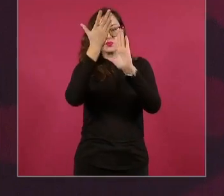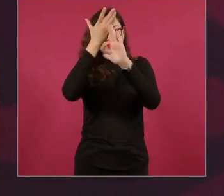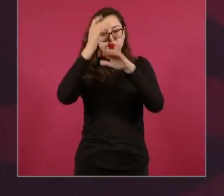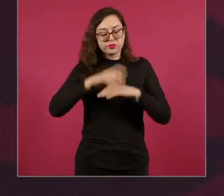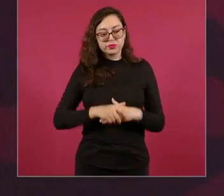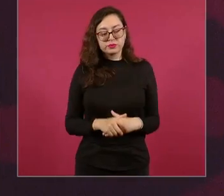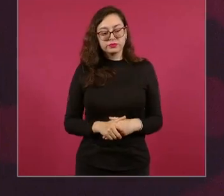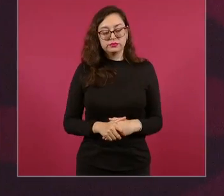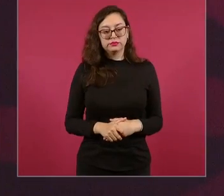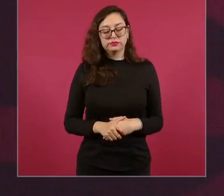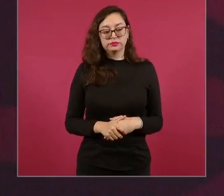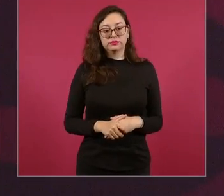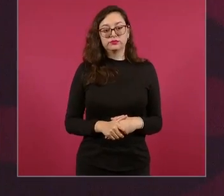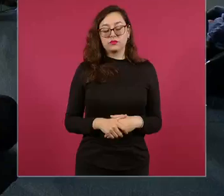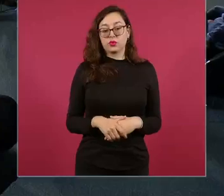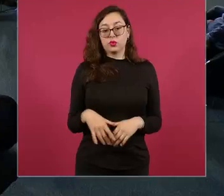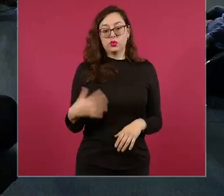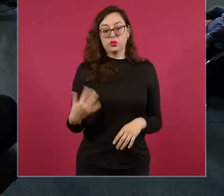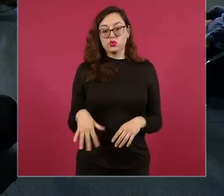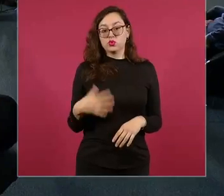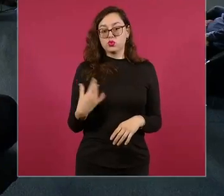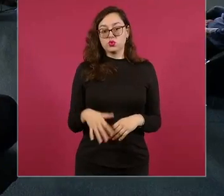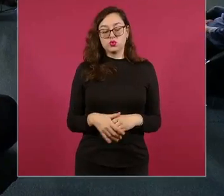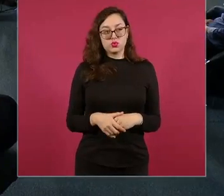han significado